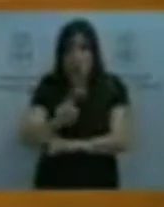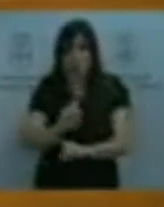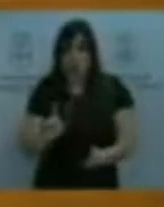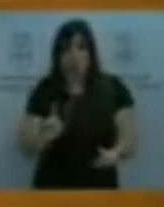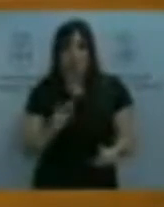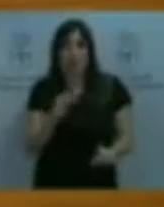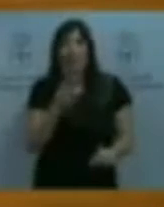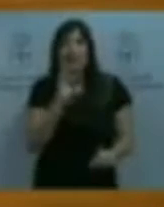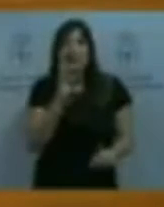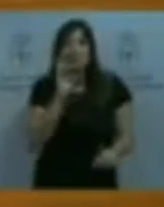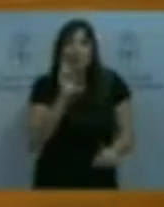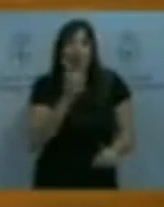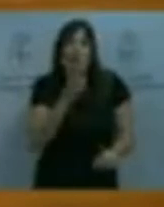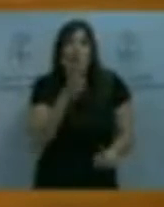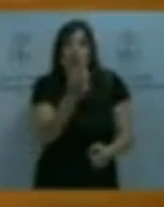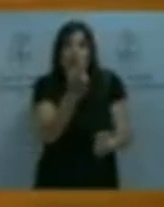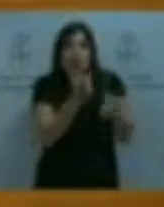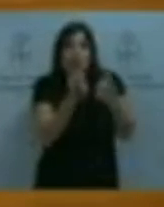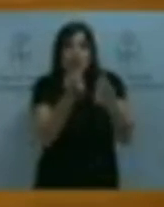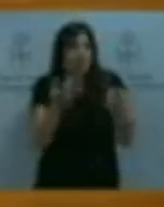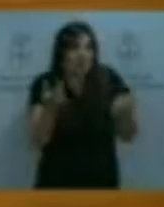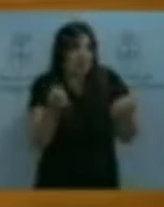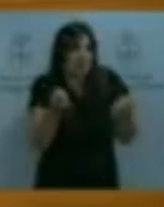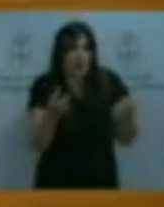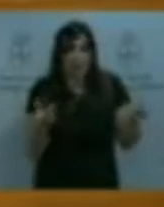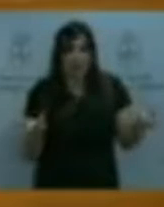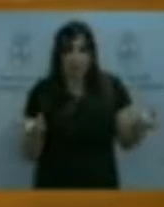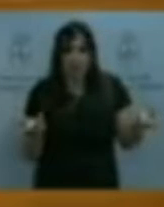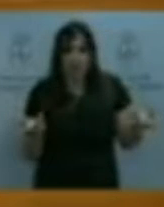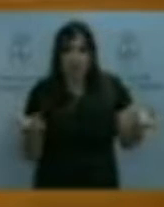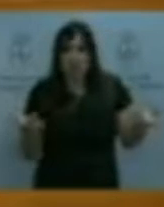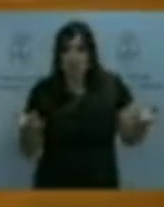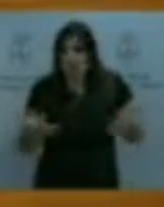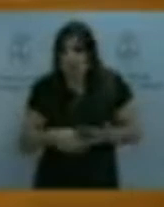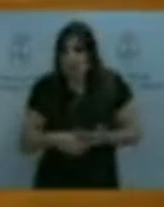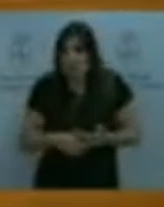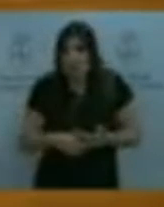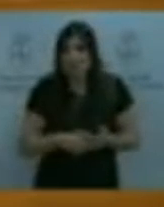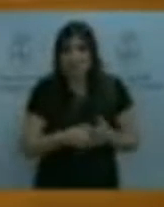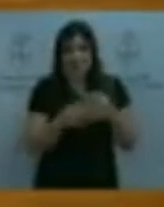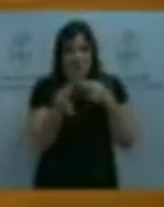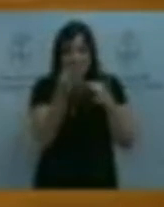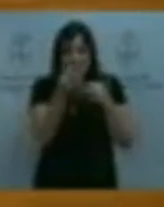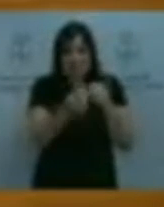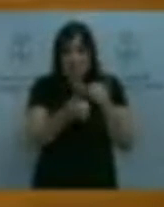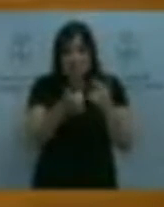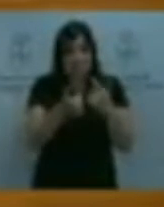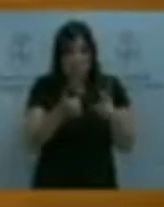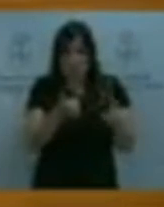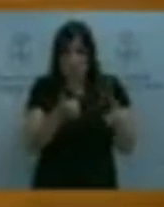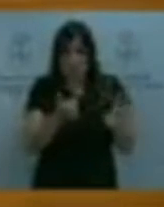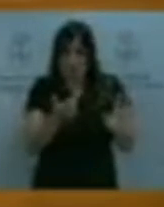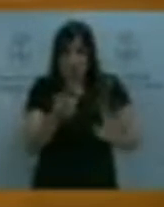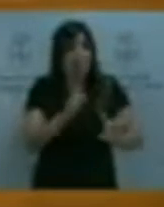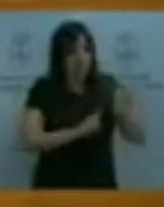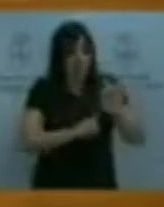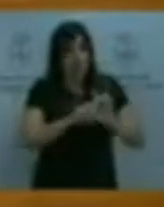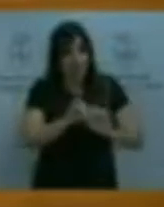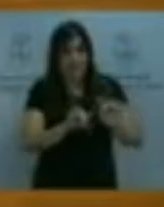falta? Bien, no voy a detallar más. Sencillamente, el problema existe, estas